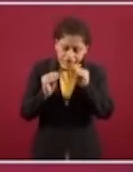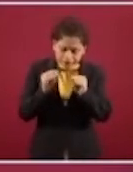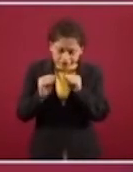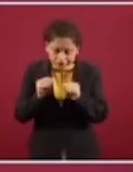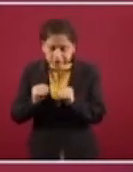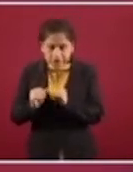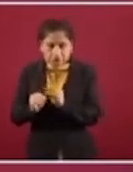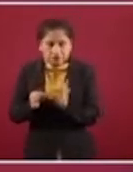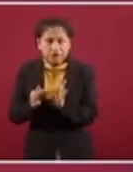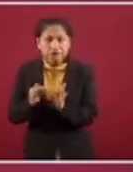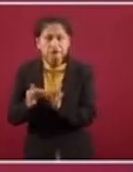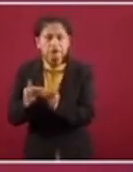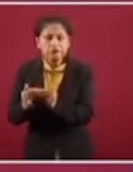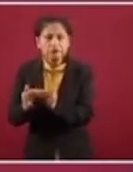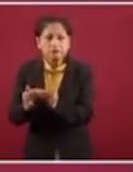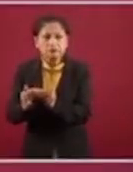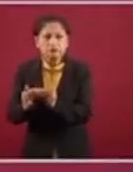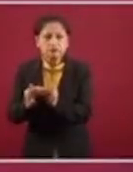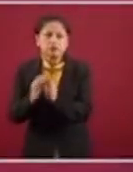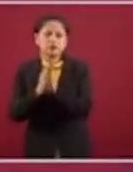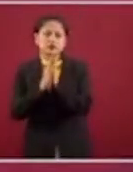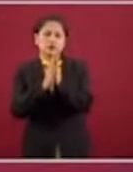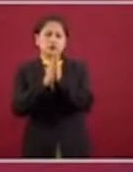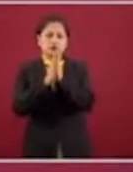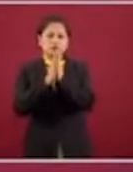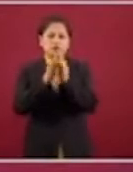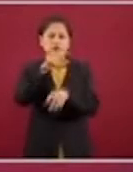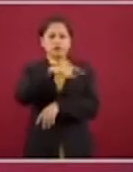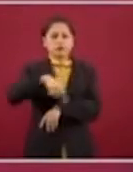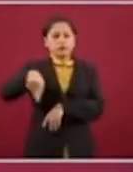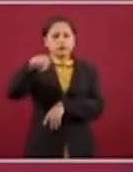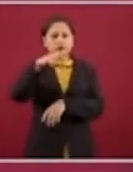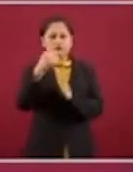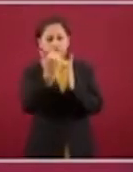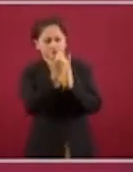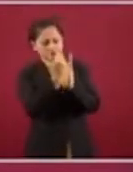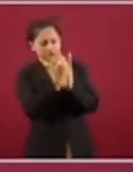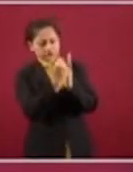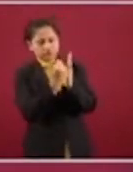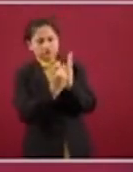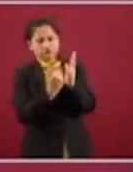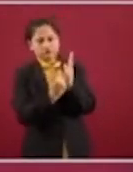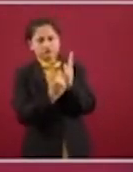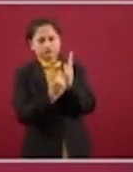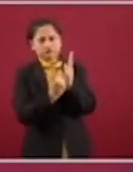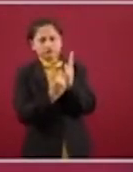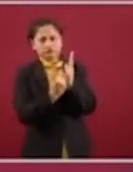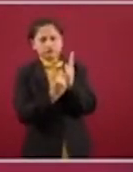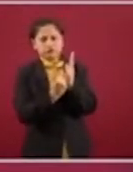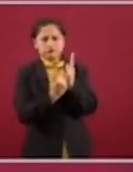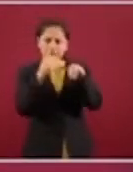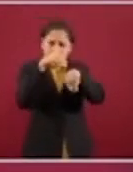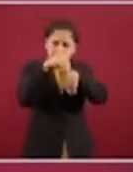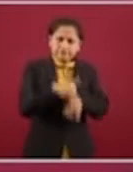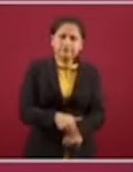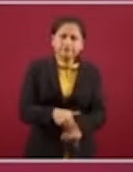Es muy importante seguir las recomendaciones de los técnicos, de los médicos,